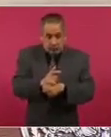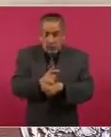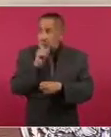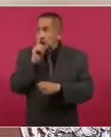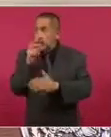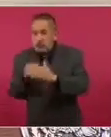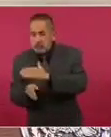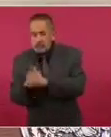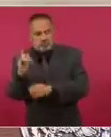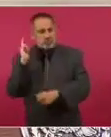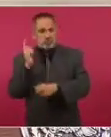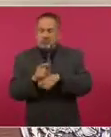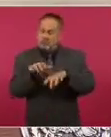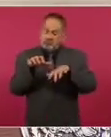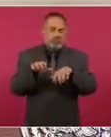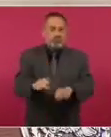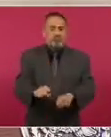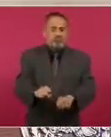contrabando